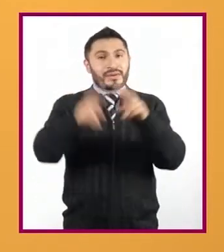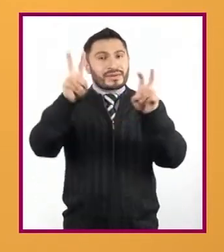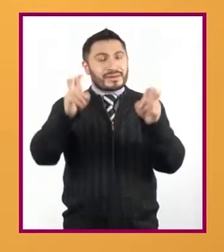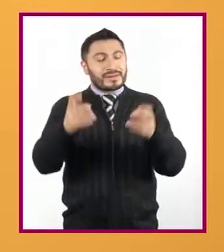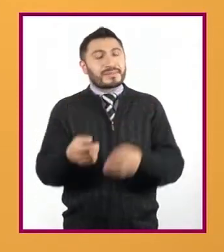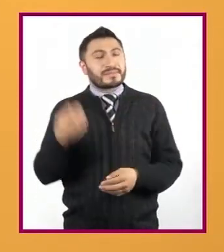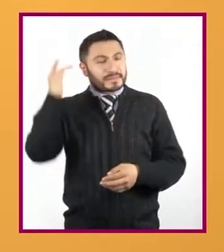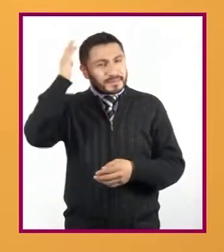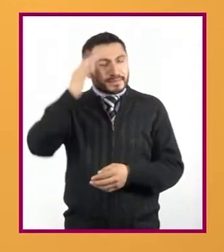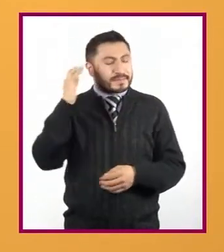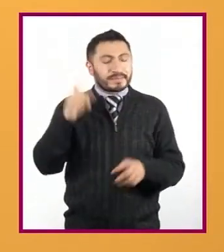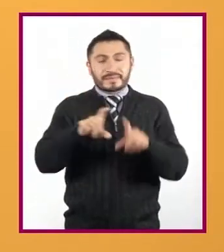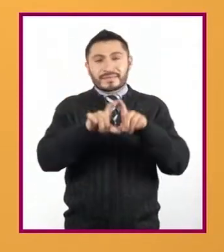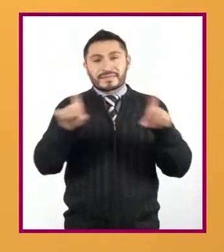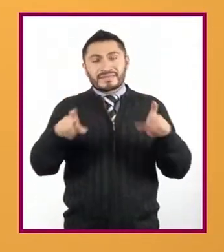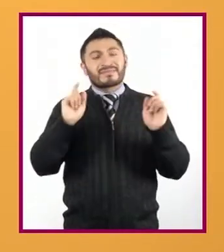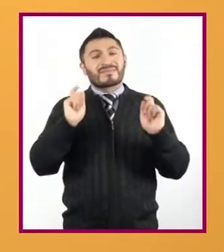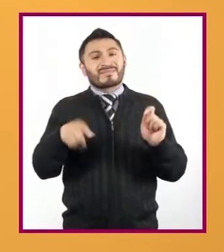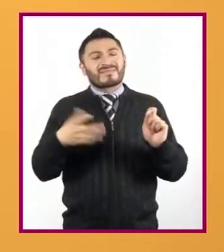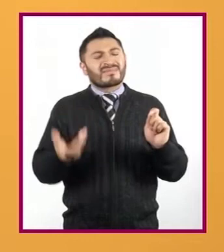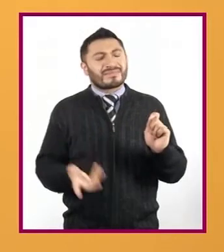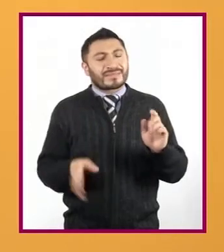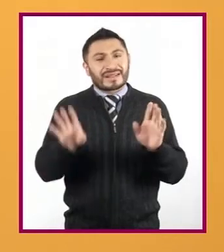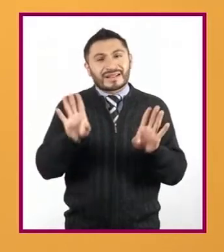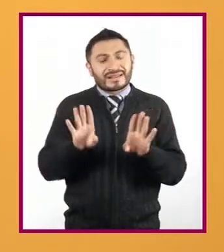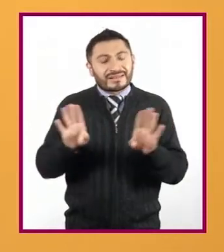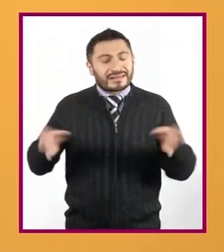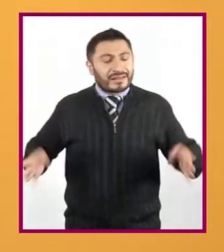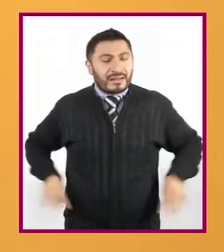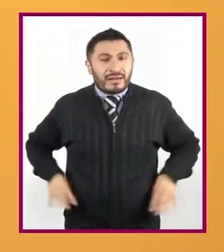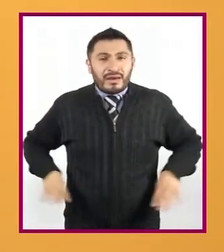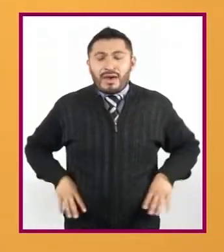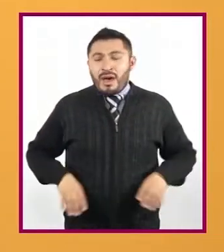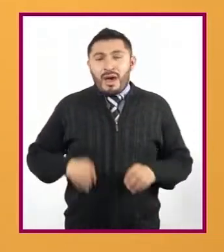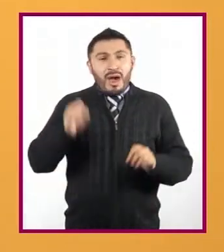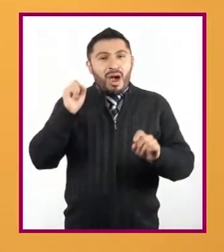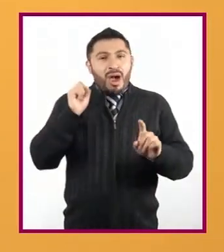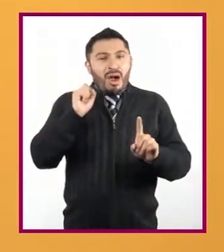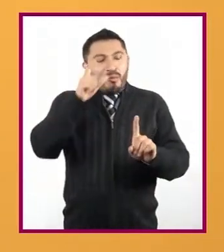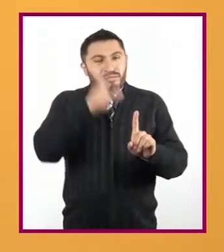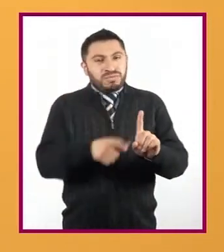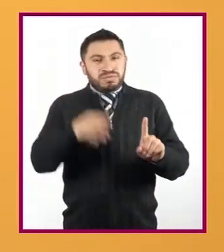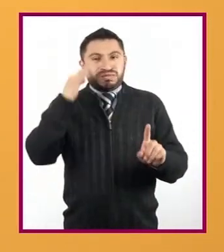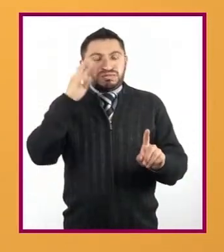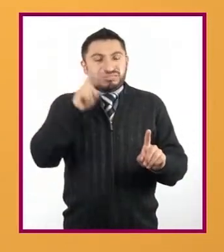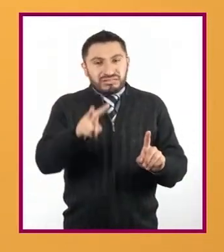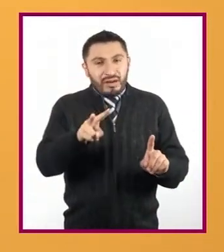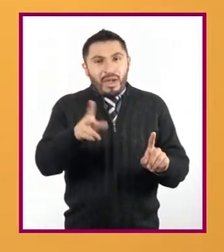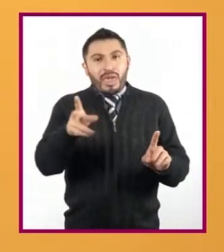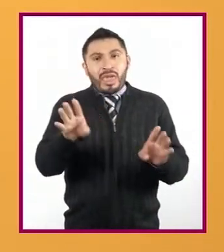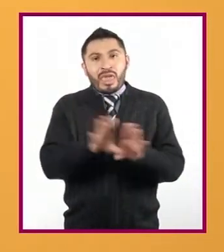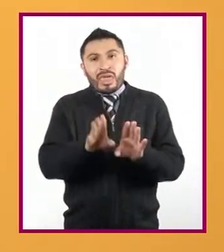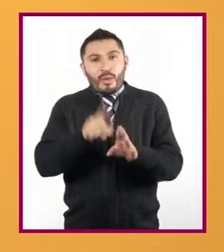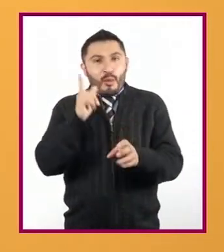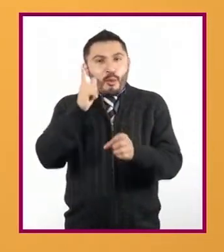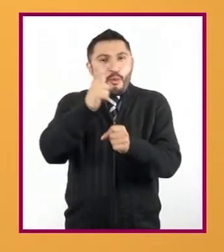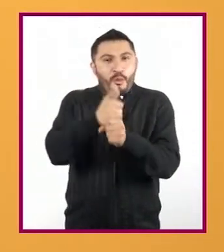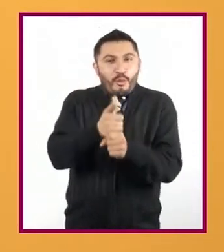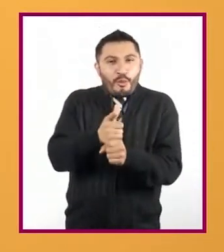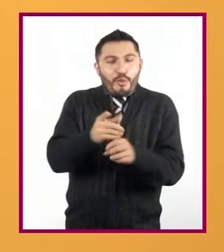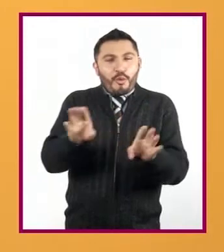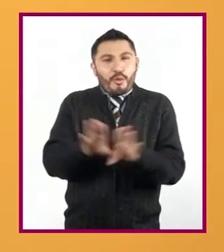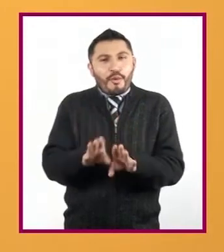análisis de un segmento con una característica o atributo en común, observable, a la cual identificaremos